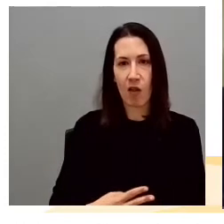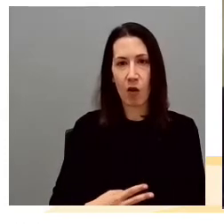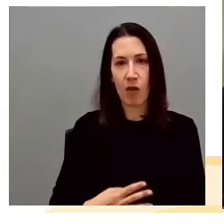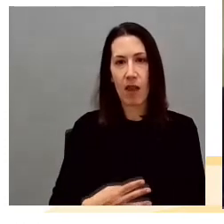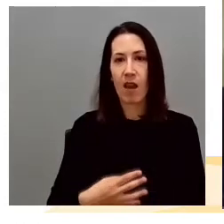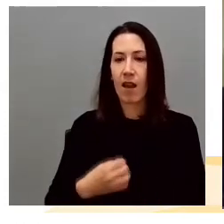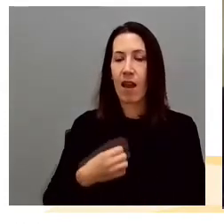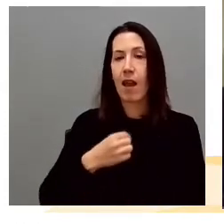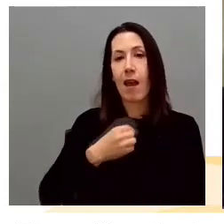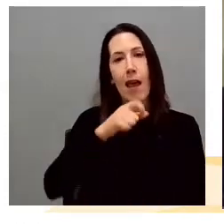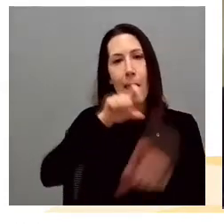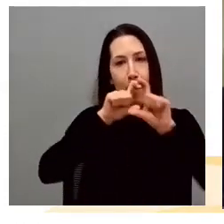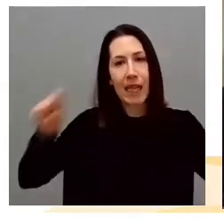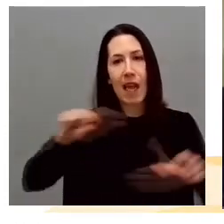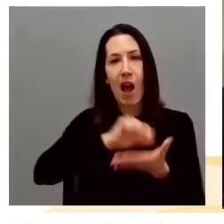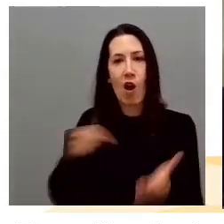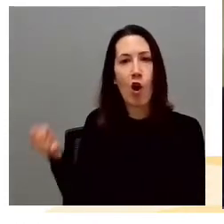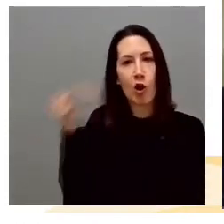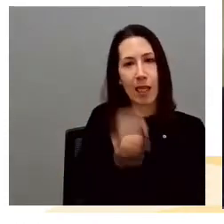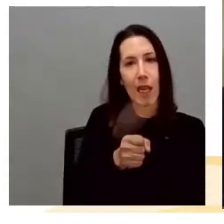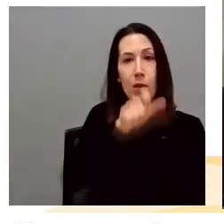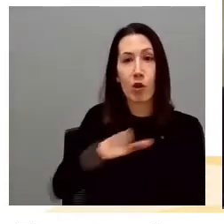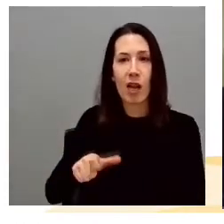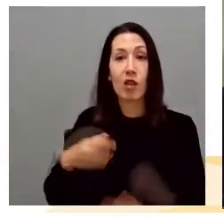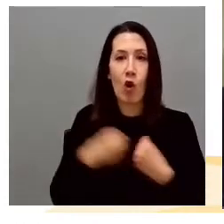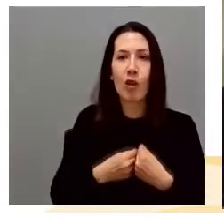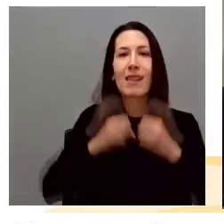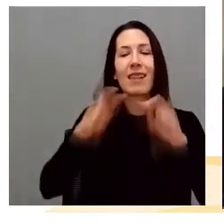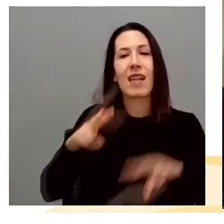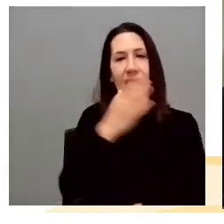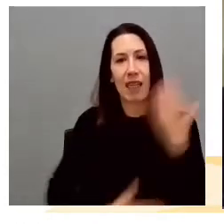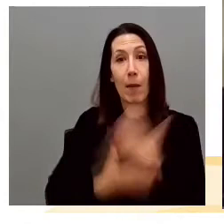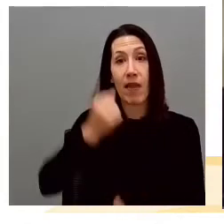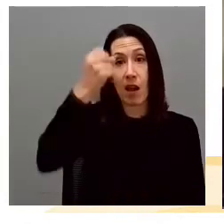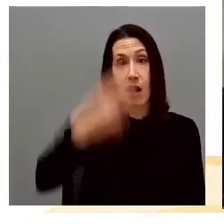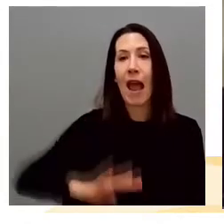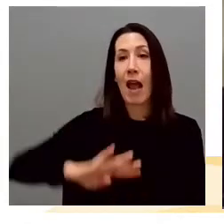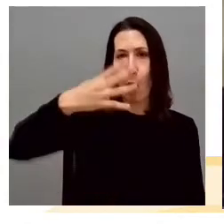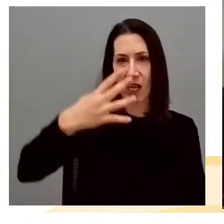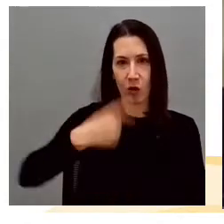en España para personas con y sin discapacidad, y nos ha convertido en el